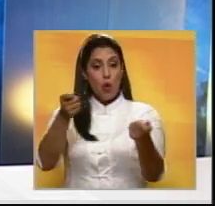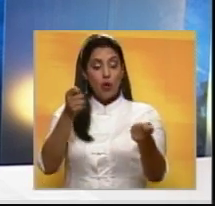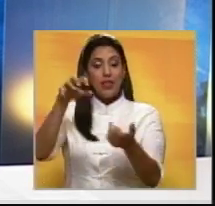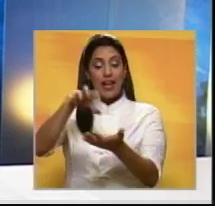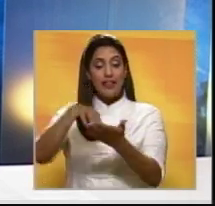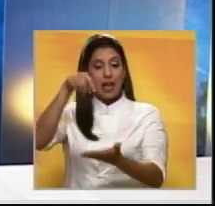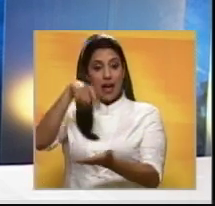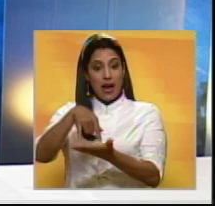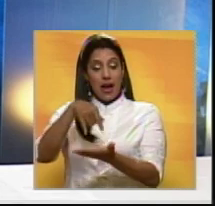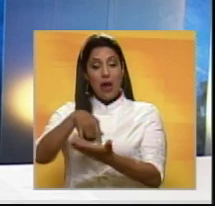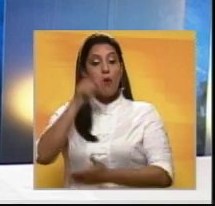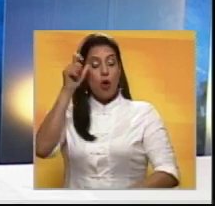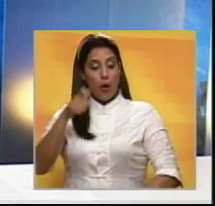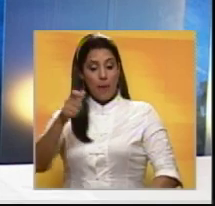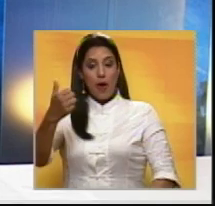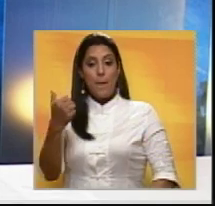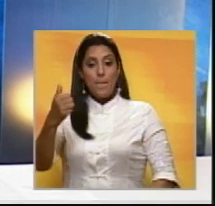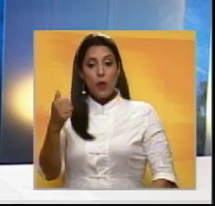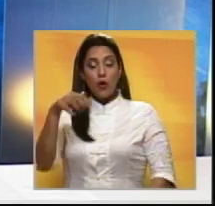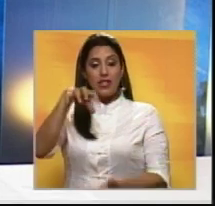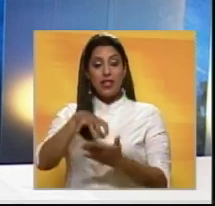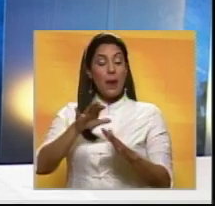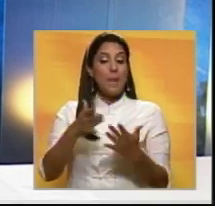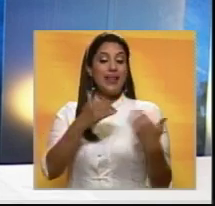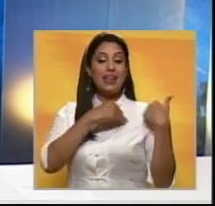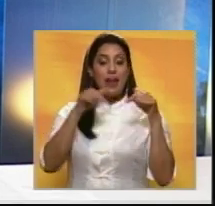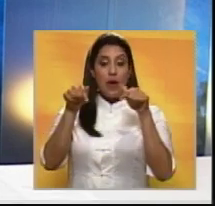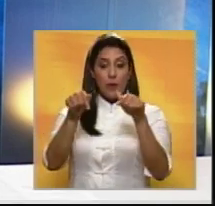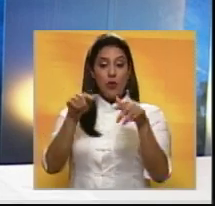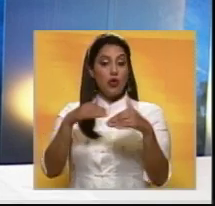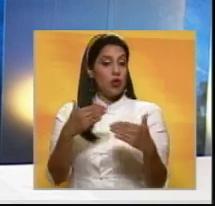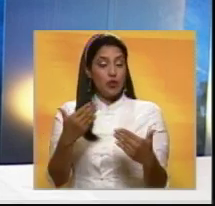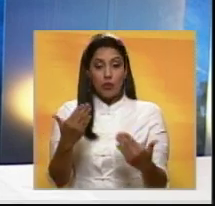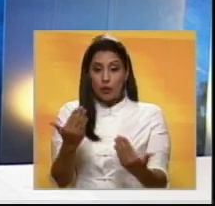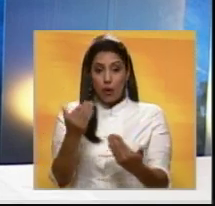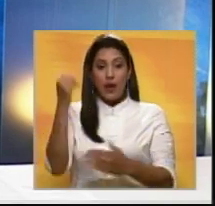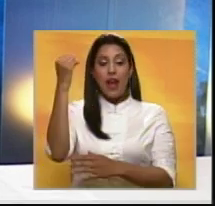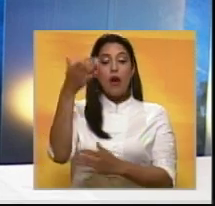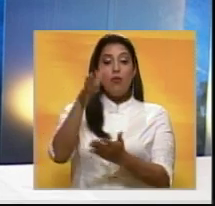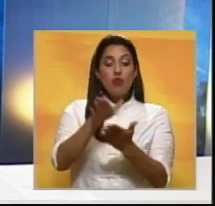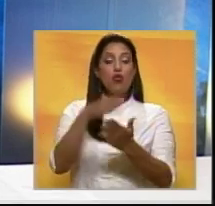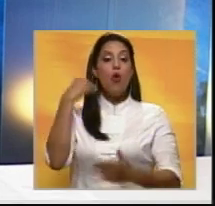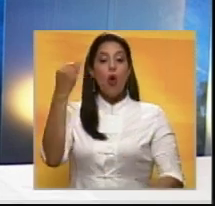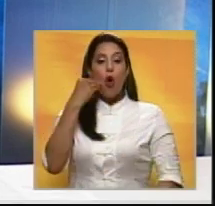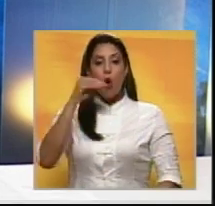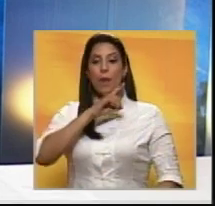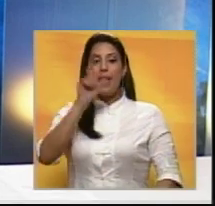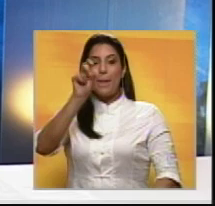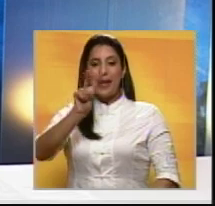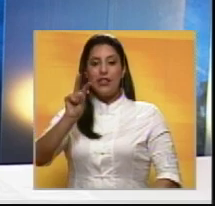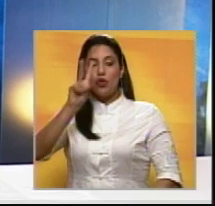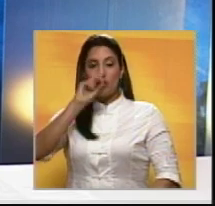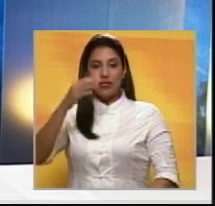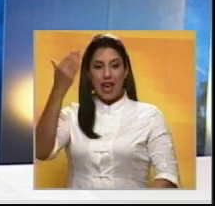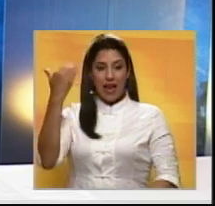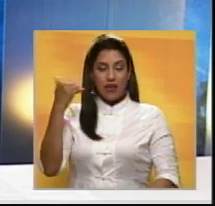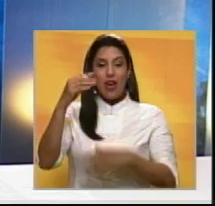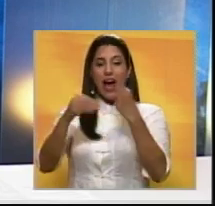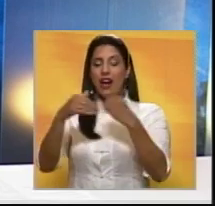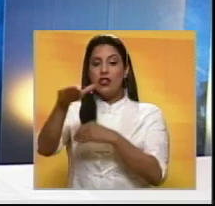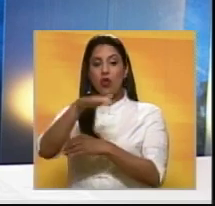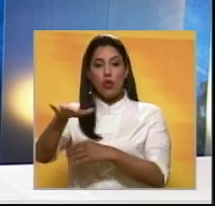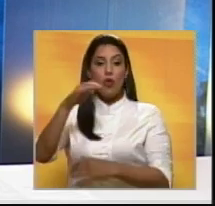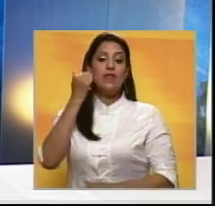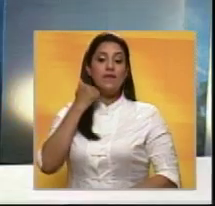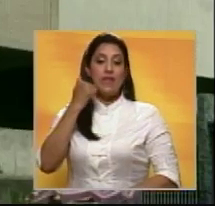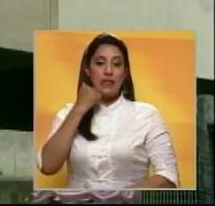del Estado Carabobo a un oficial de la Policía Estatal por su presunta responsabilidad en la muerte del joven Cristian Ochoa, de 22 años, hecho ocurrido